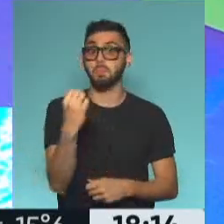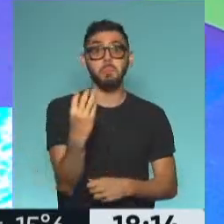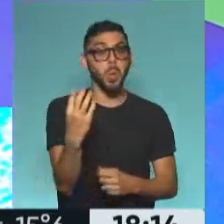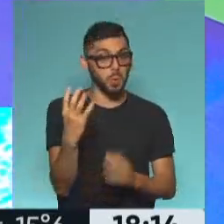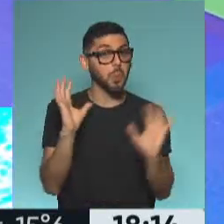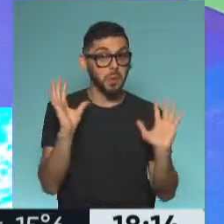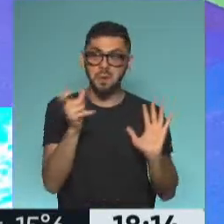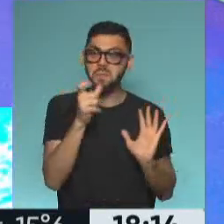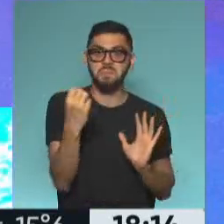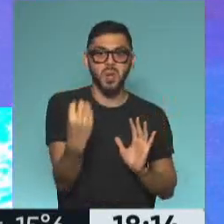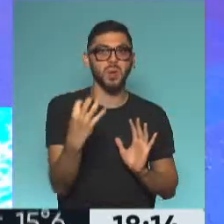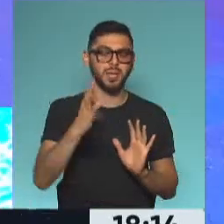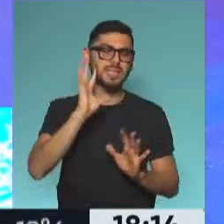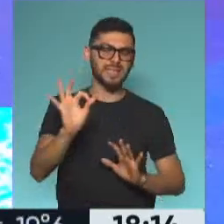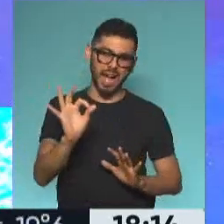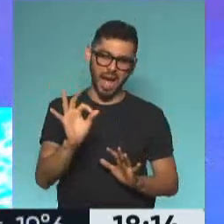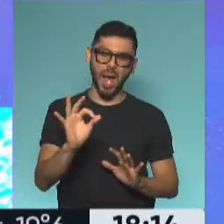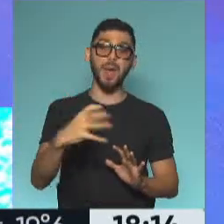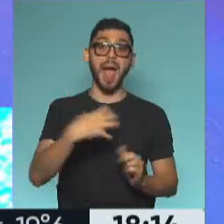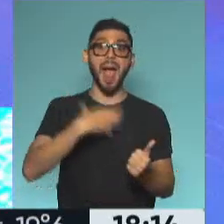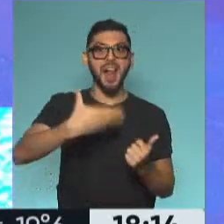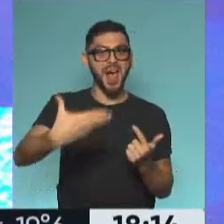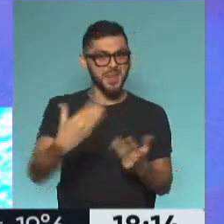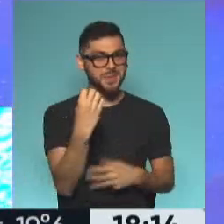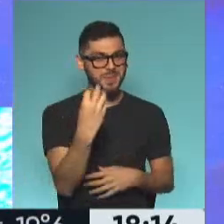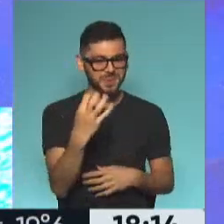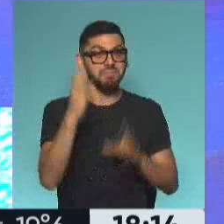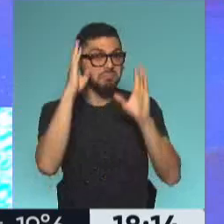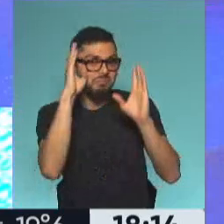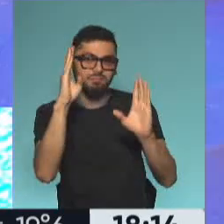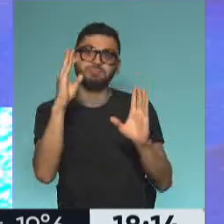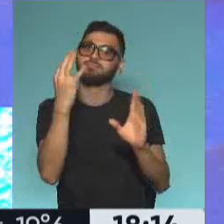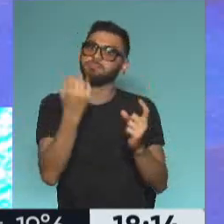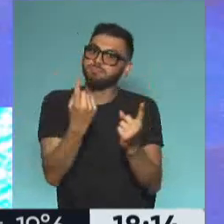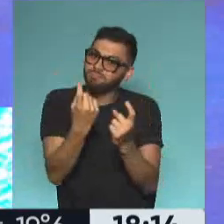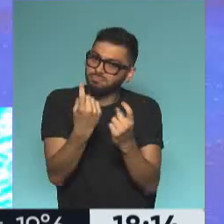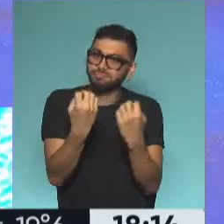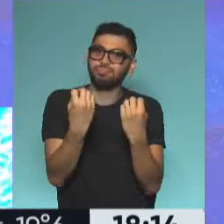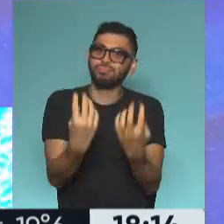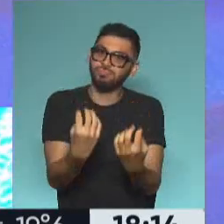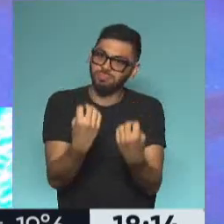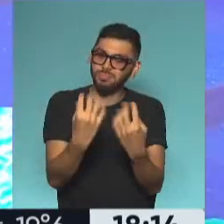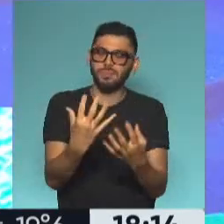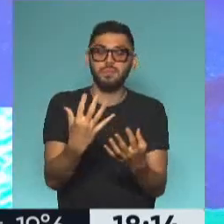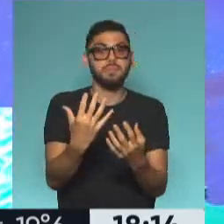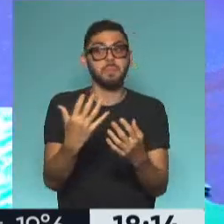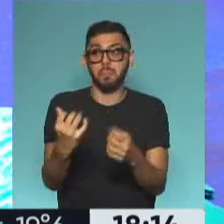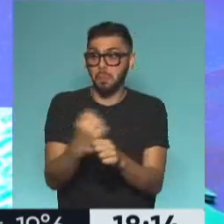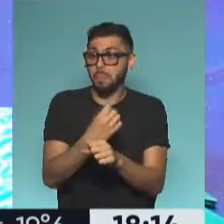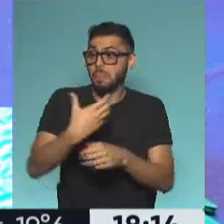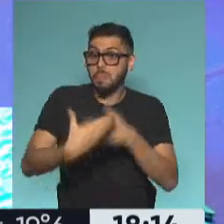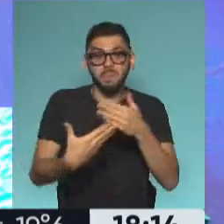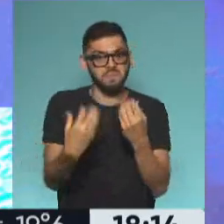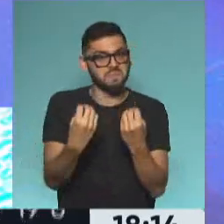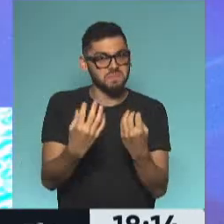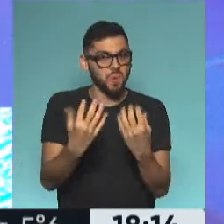chicos respondiendo. Se nota que saben después de tantas clases, Cata. Han escuchado a Francesca en altavoz y van con aprobando educación sexual